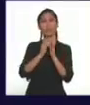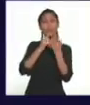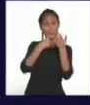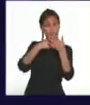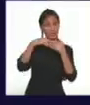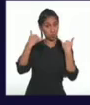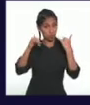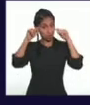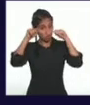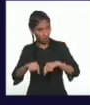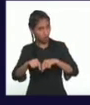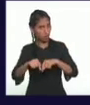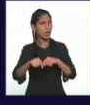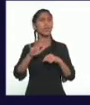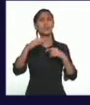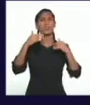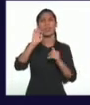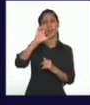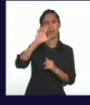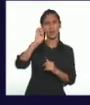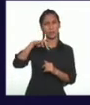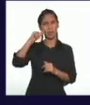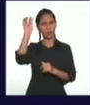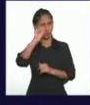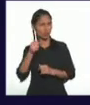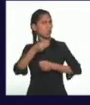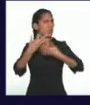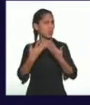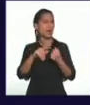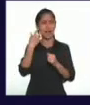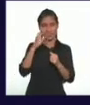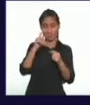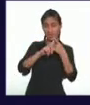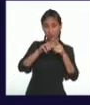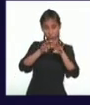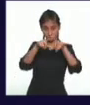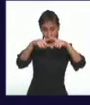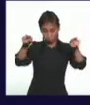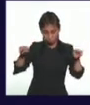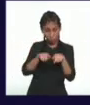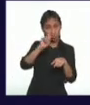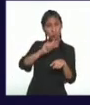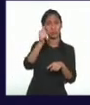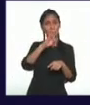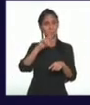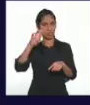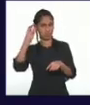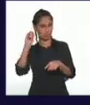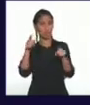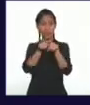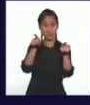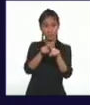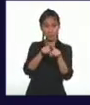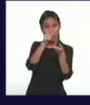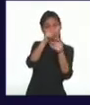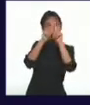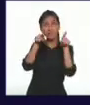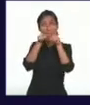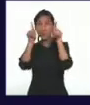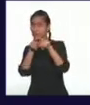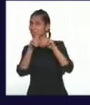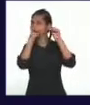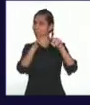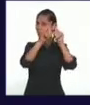del juego que acabamos de jugar. Había un tablero. Y ya lo tenemos, pero también tiene tarjetas con las preguntas. ¿En